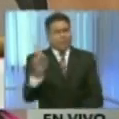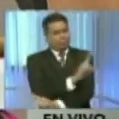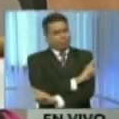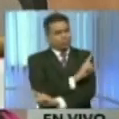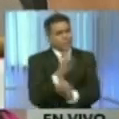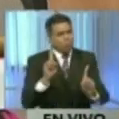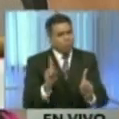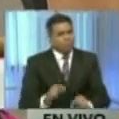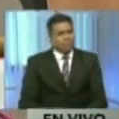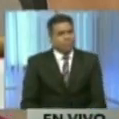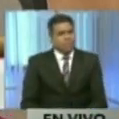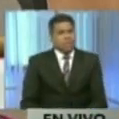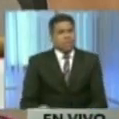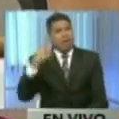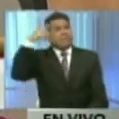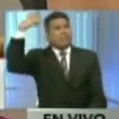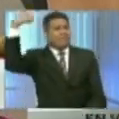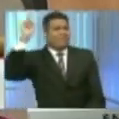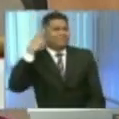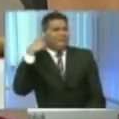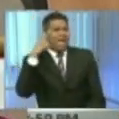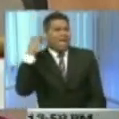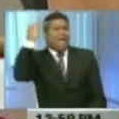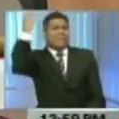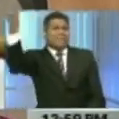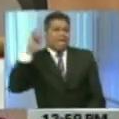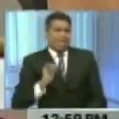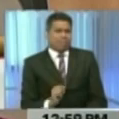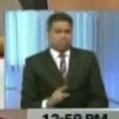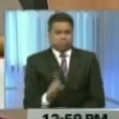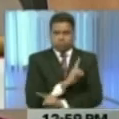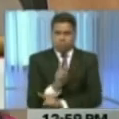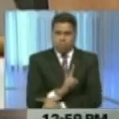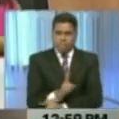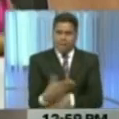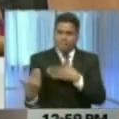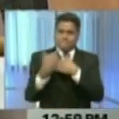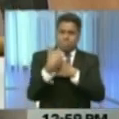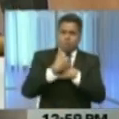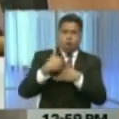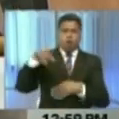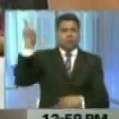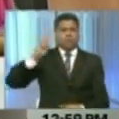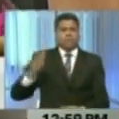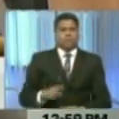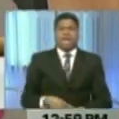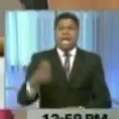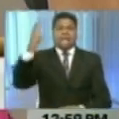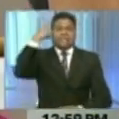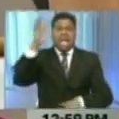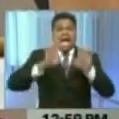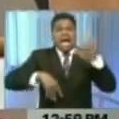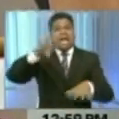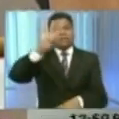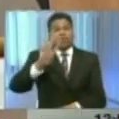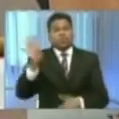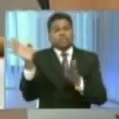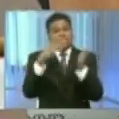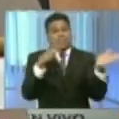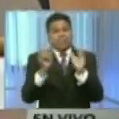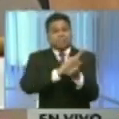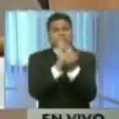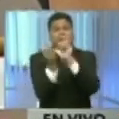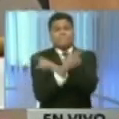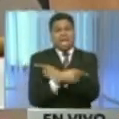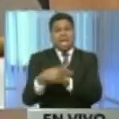exterior. Su fantasiosa idea para intervenir justamente en Venezuela. Y el día 14 de marzo dijo, hay que cambiar al presidente